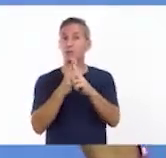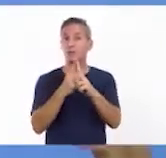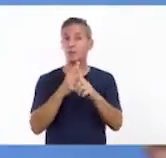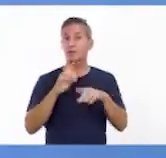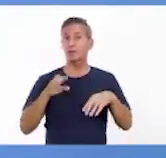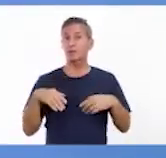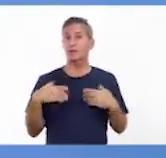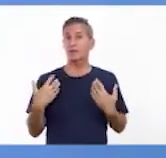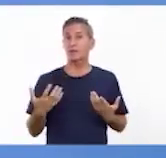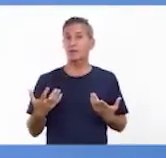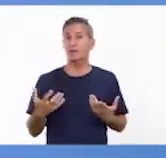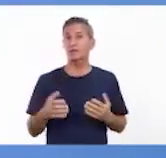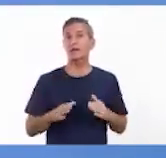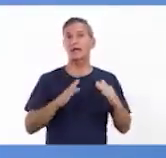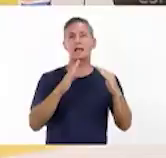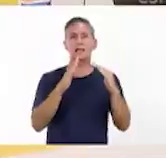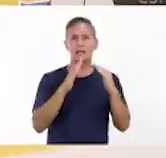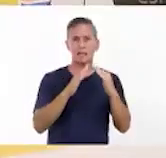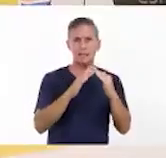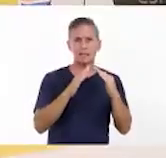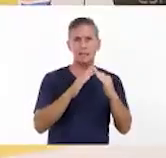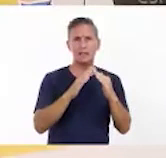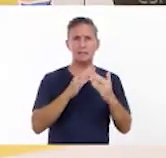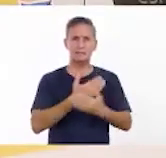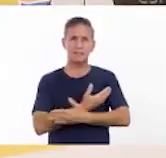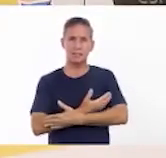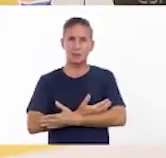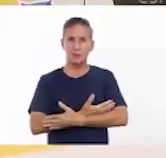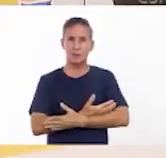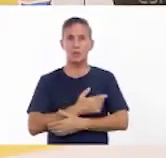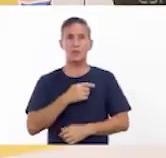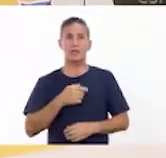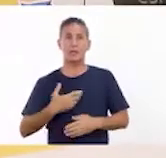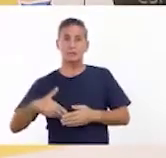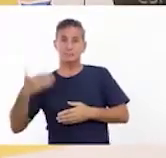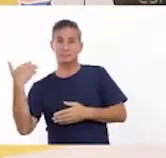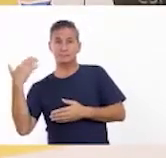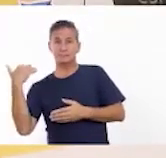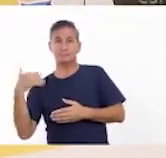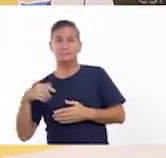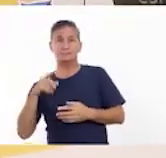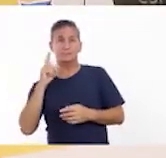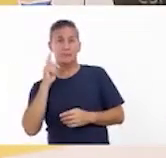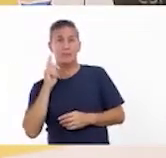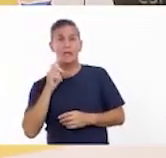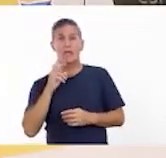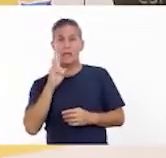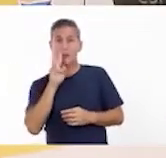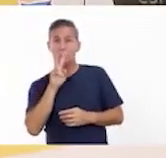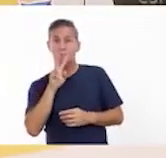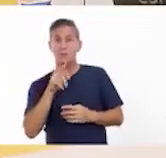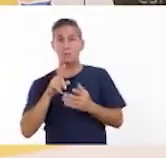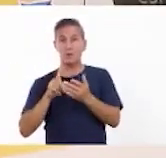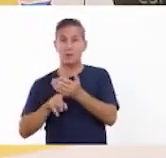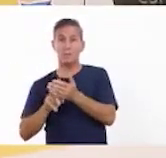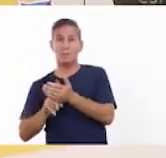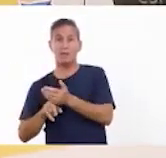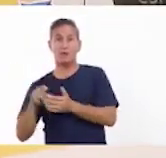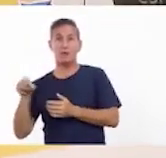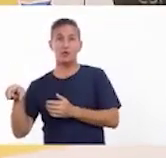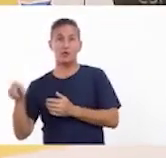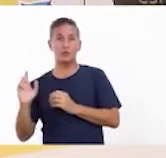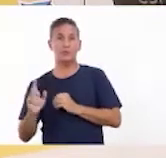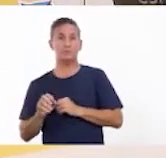que va a dar Casa de Muñeca, porque ya vimos Papagorió. Aquí no se da Papagorió, ya nosotros